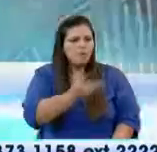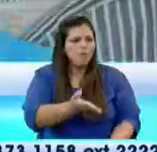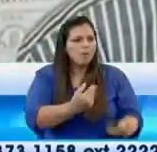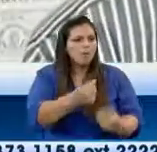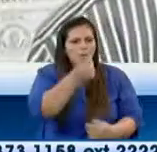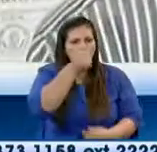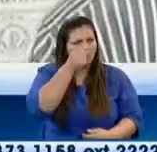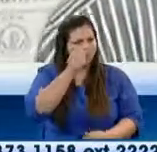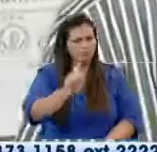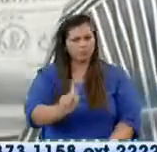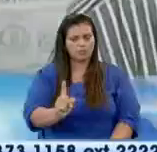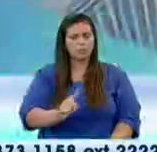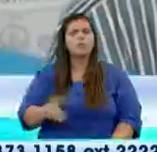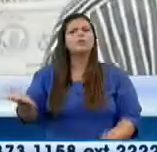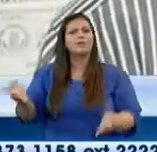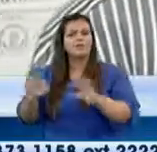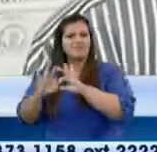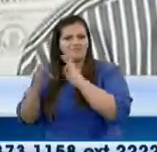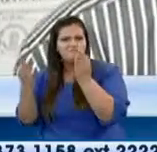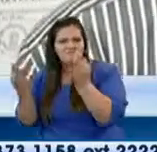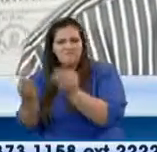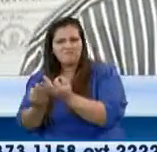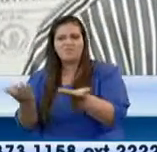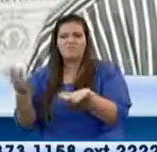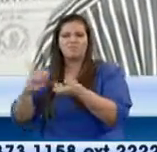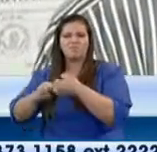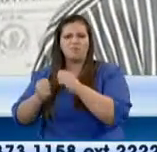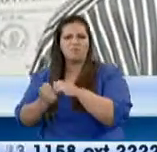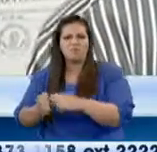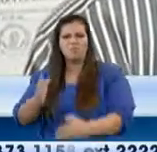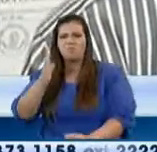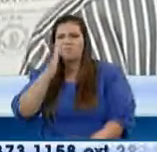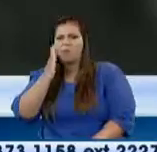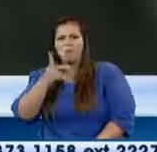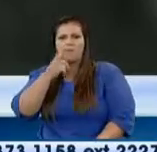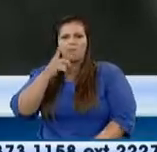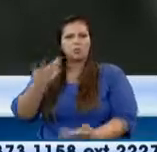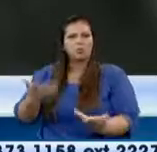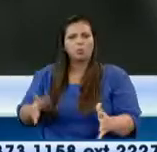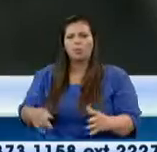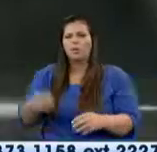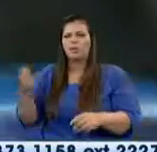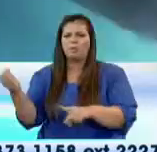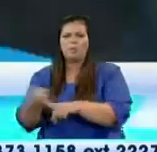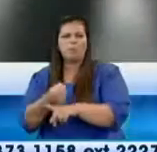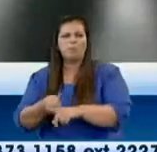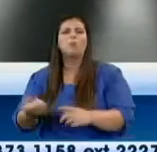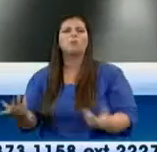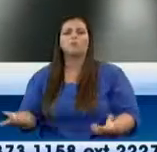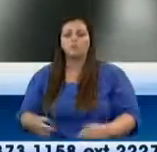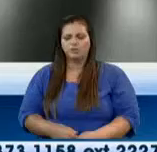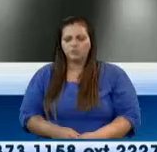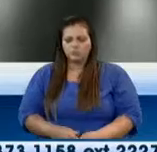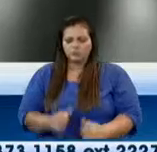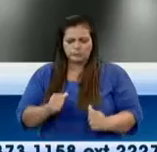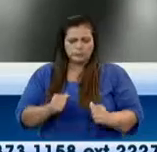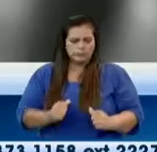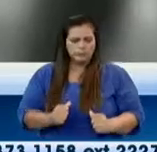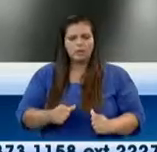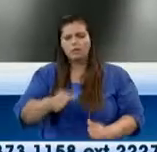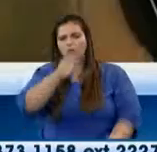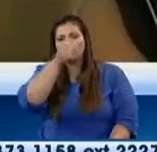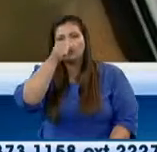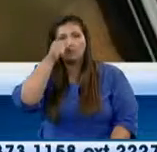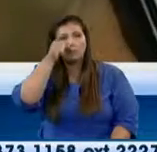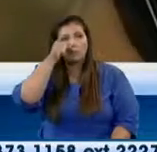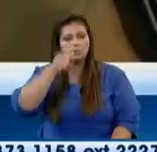violencia intrafamiliar, ausencia paterna, materna, violencia, pandillas. Antonio Rimasa hace referencia también a que es